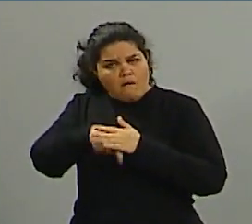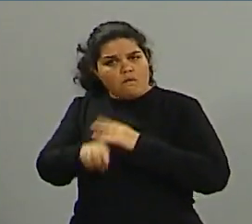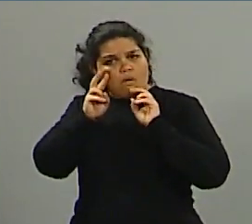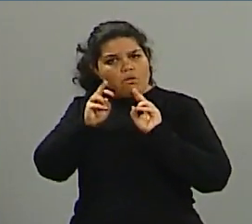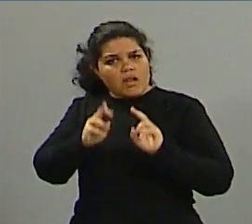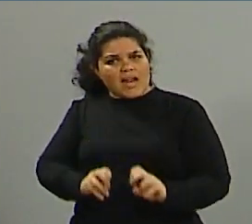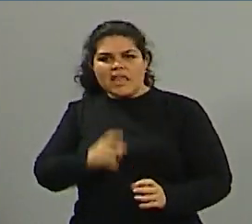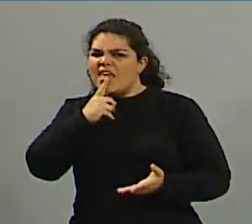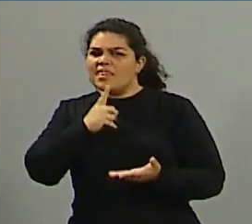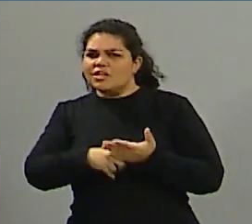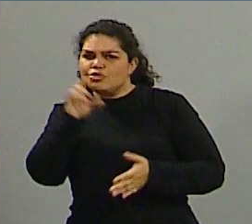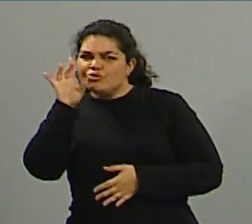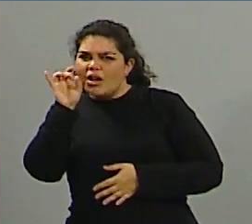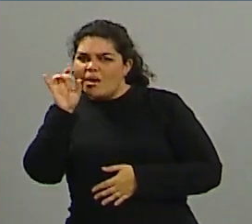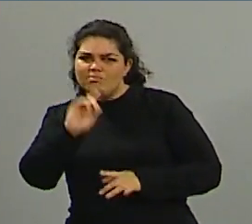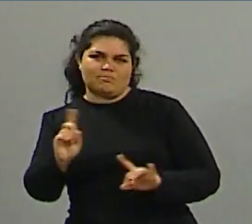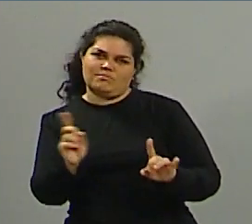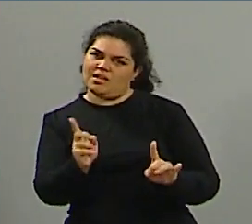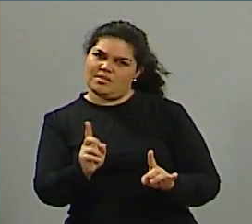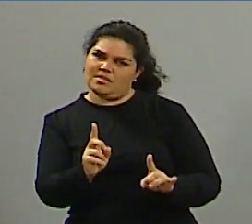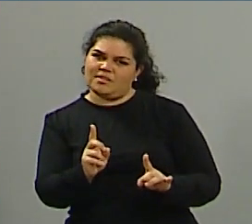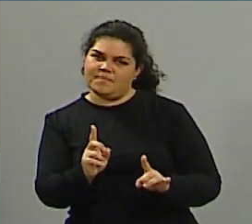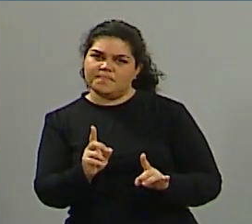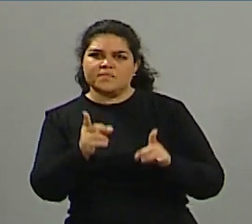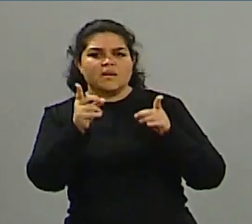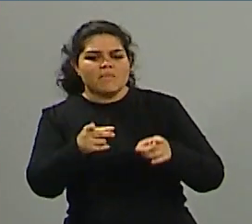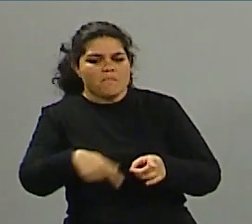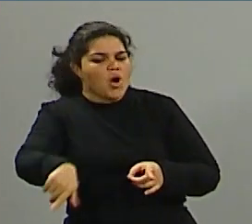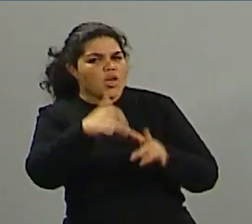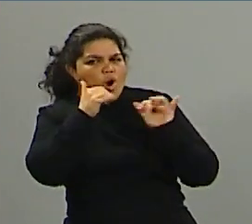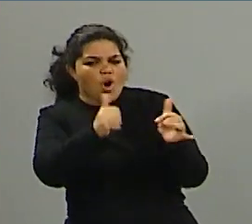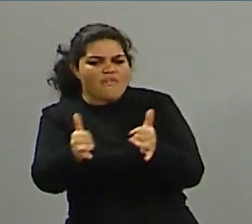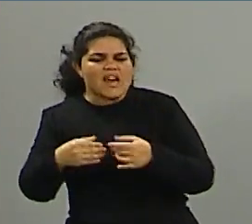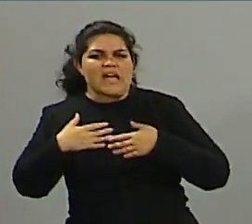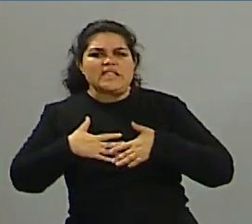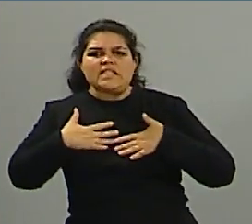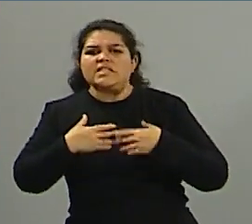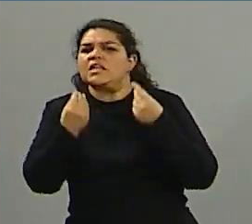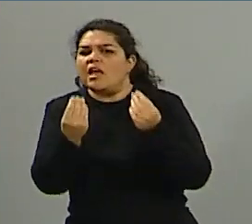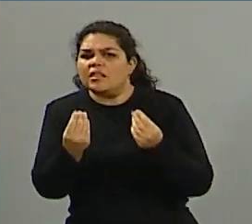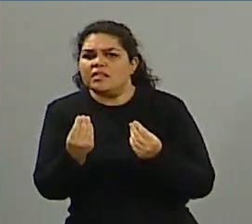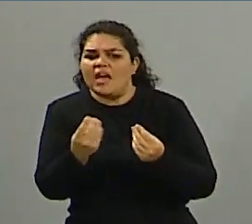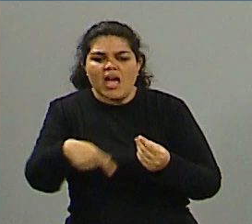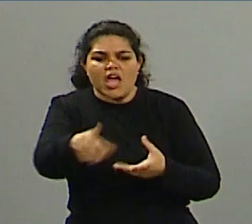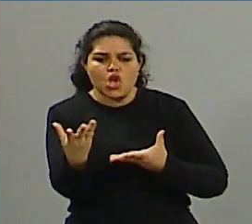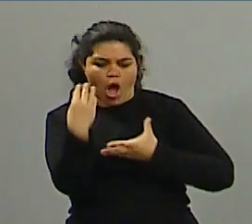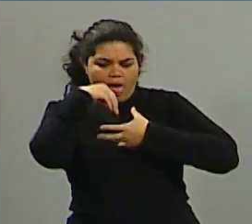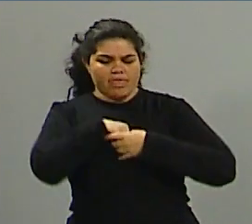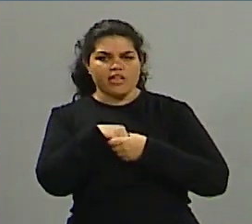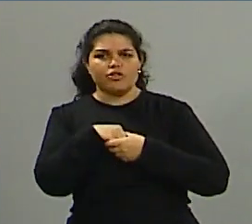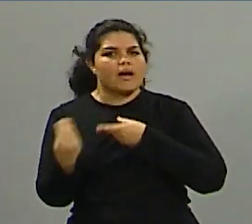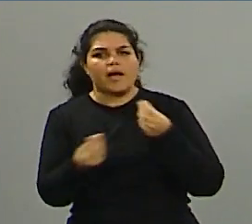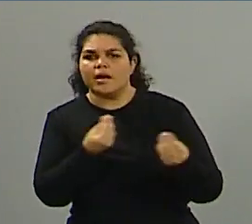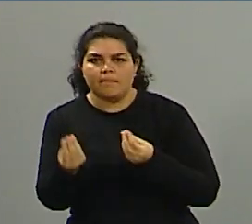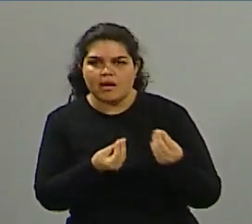la decisión. A ver, ¿qué nos quieren decir estos jóvenes? ¿Qué les pasa a estos jóvenes? Creo que tienen que empezar los adultos a